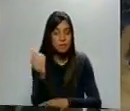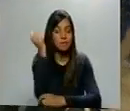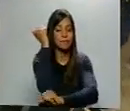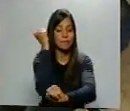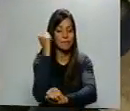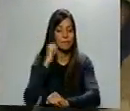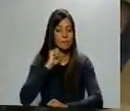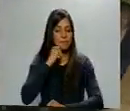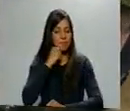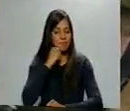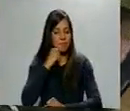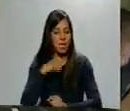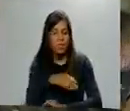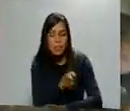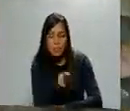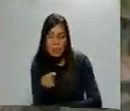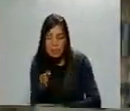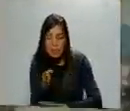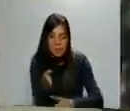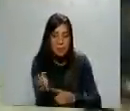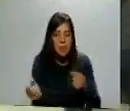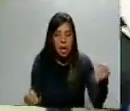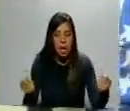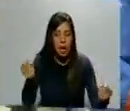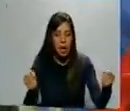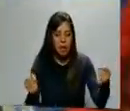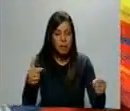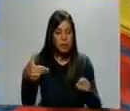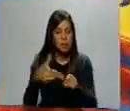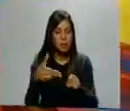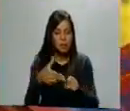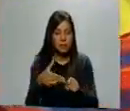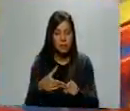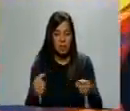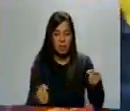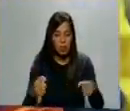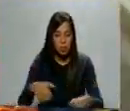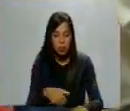que iba de contrabando. La gandola